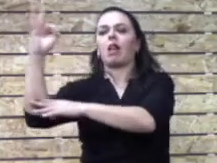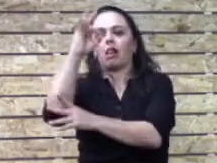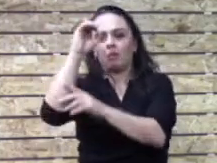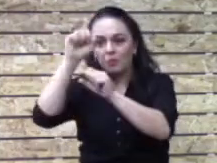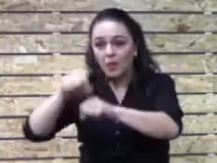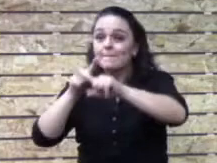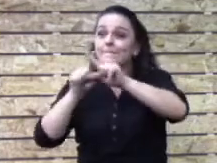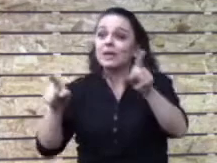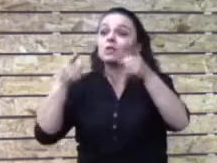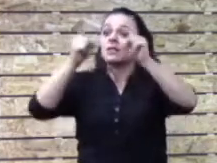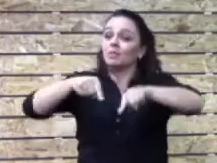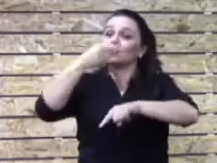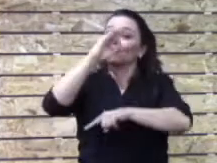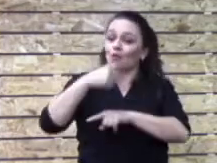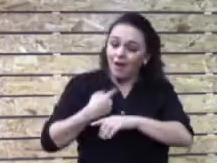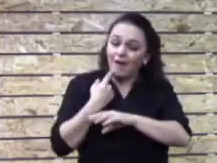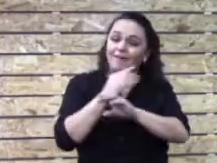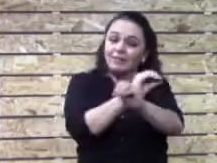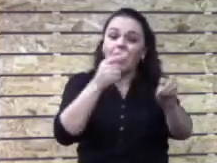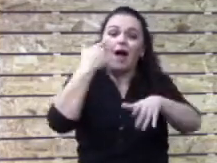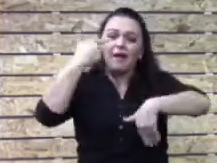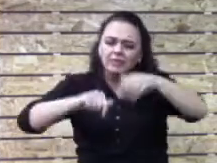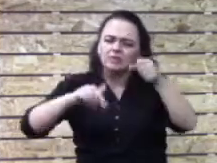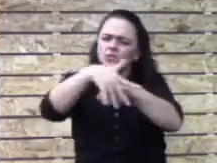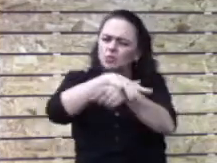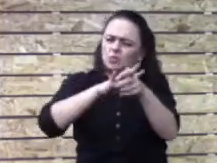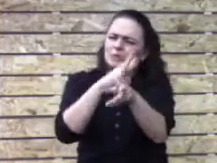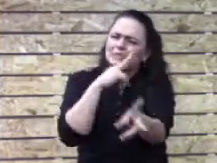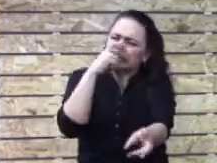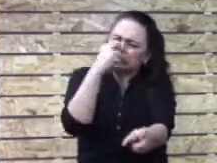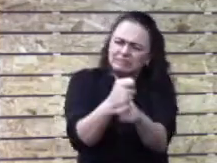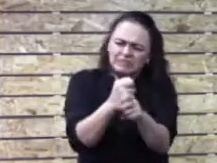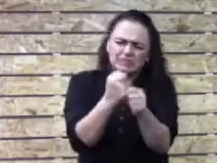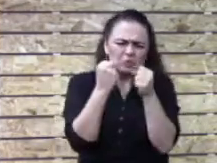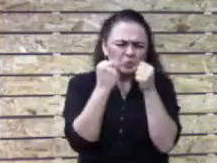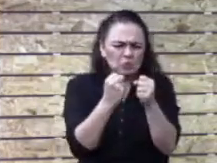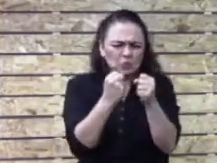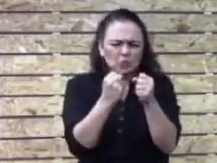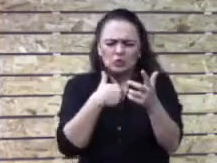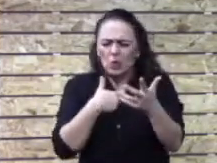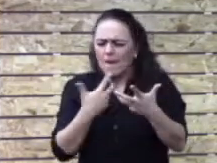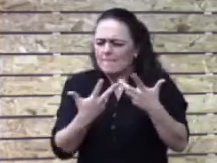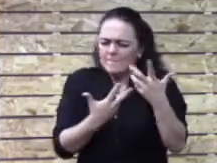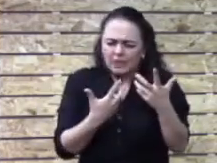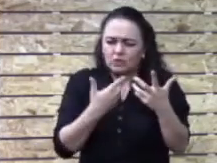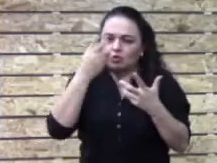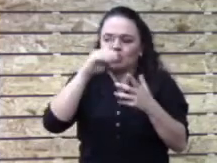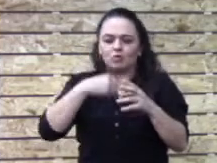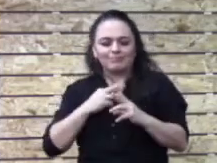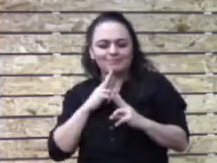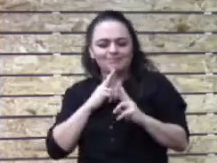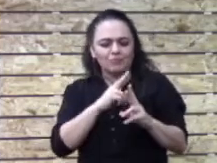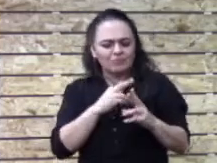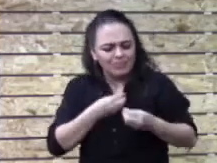palabra especial en los momentos de prueba no esperados. Hay una protección y una